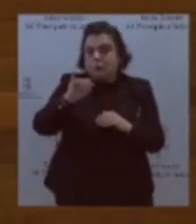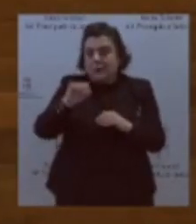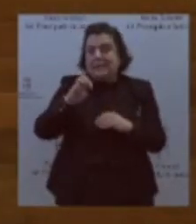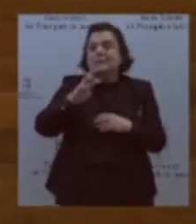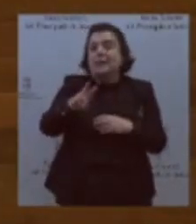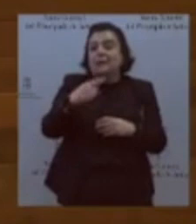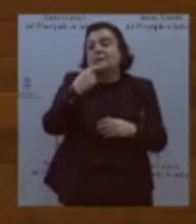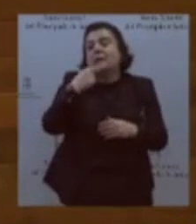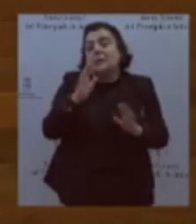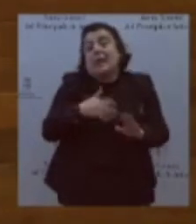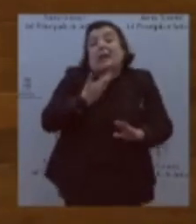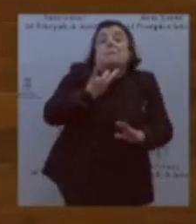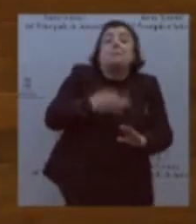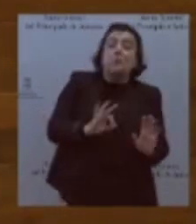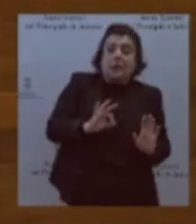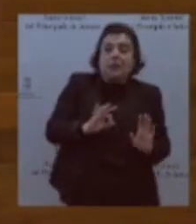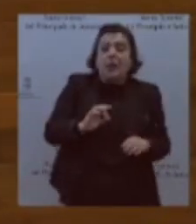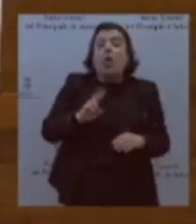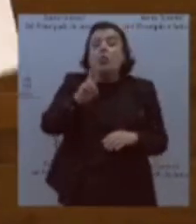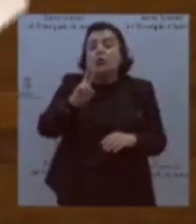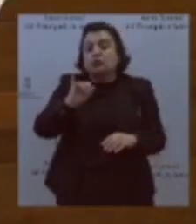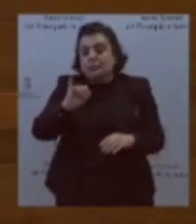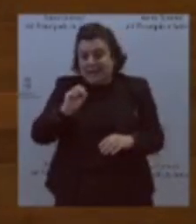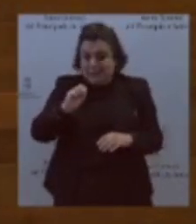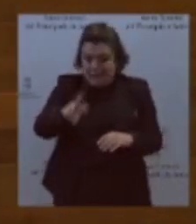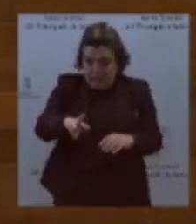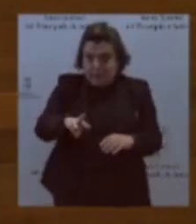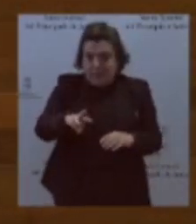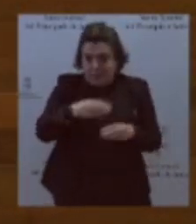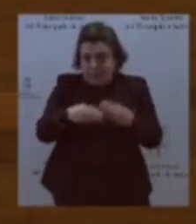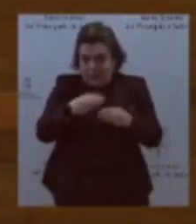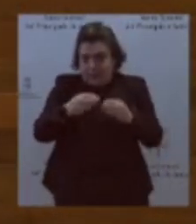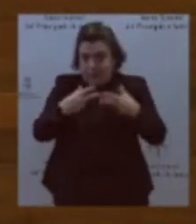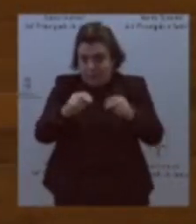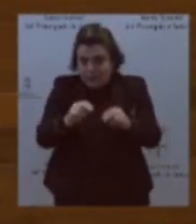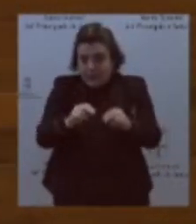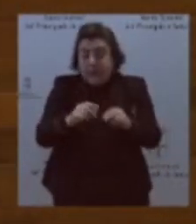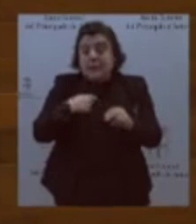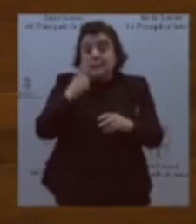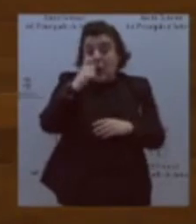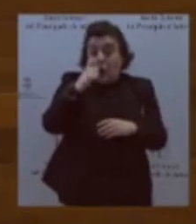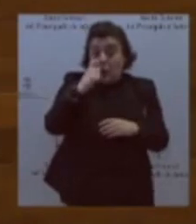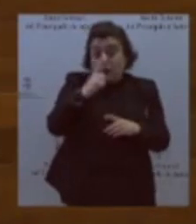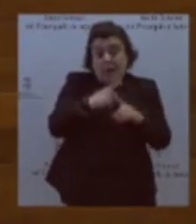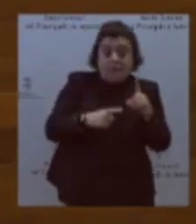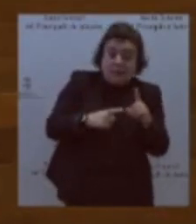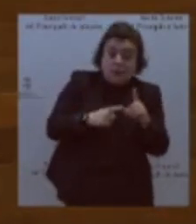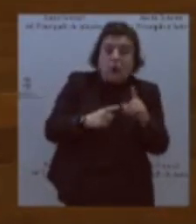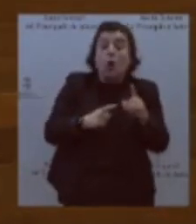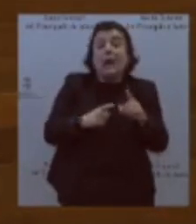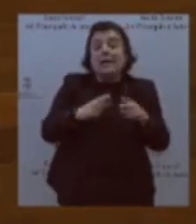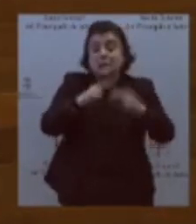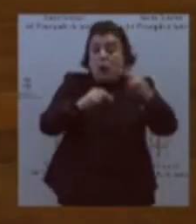cabo. Hay que recordar que en ese año, a mediados de junio, llevaban ya las obras medio año paralizadas, estuvieron medio año paralizadas en el año